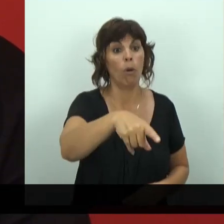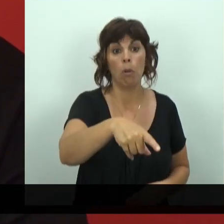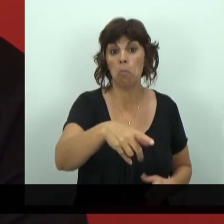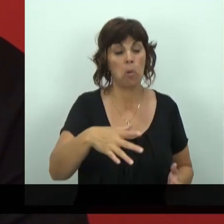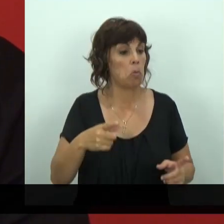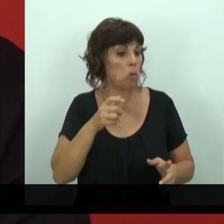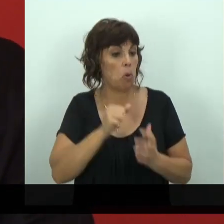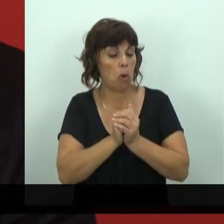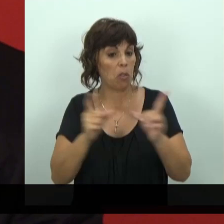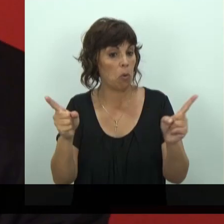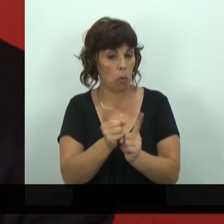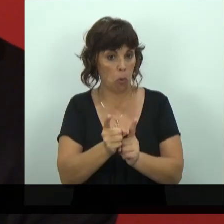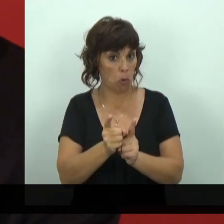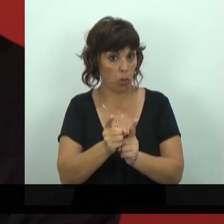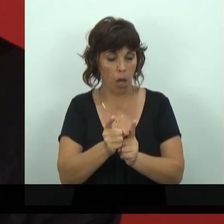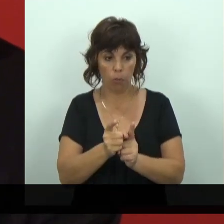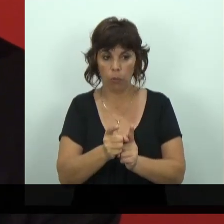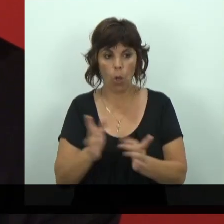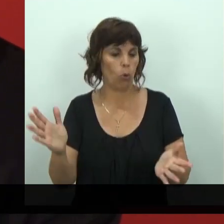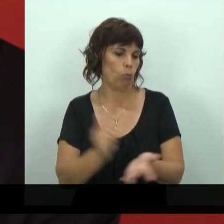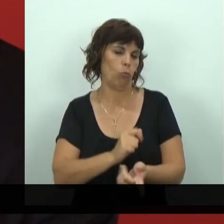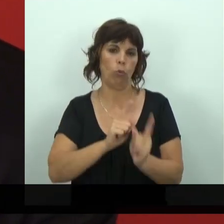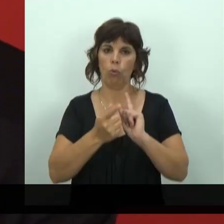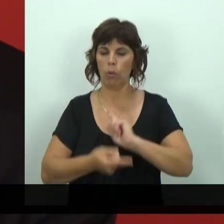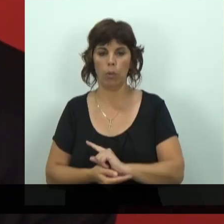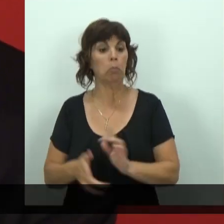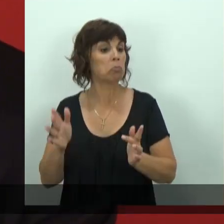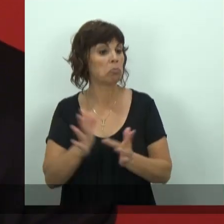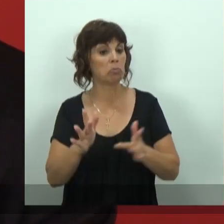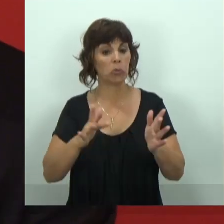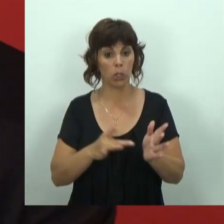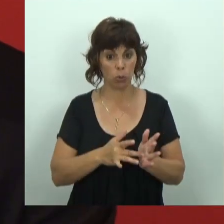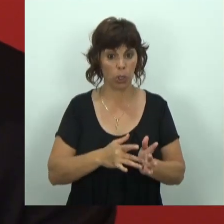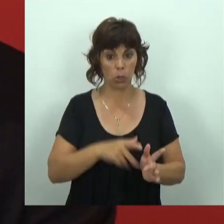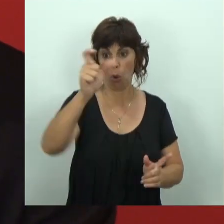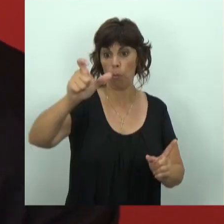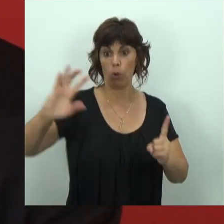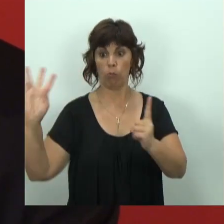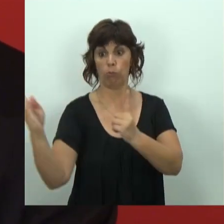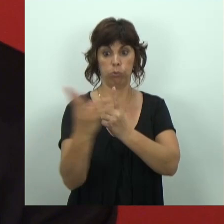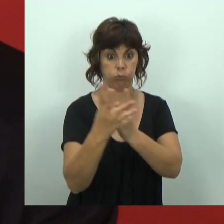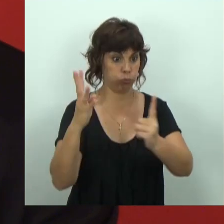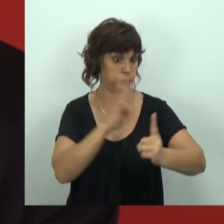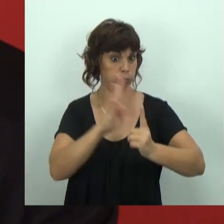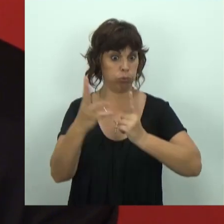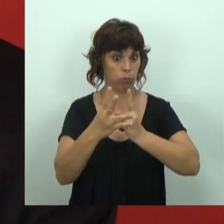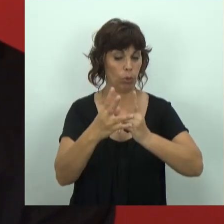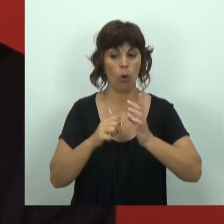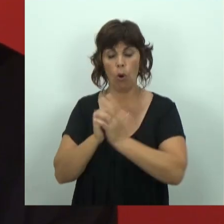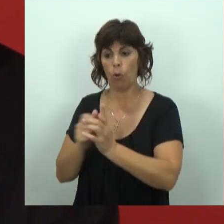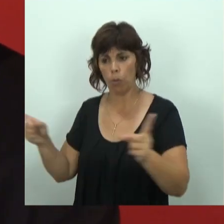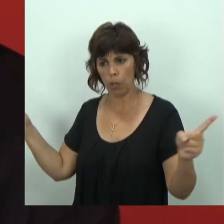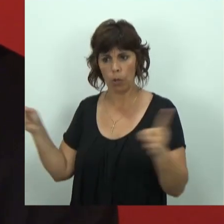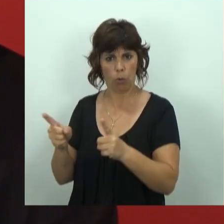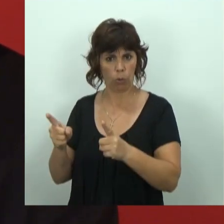Jesucristo, en público, oraba corto y preciso. Mejor dicho, Él